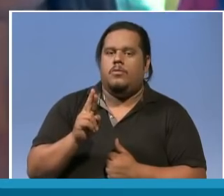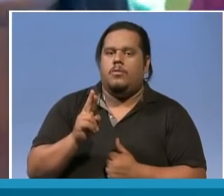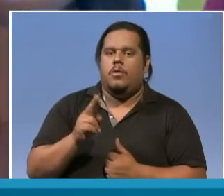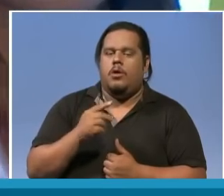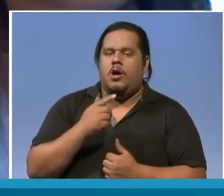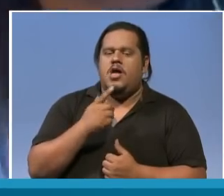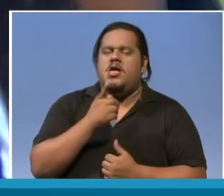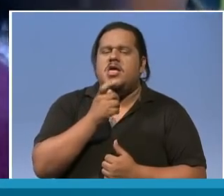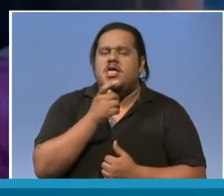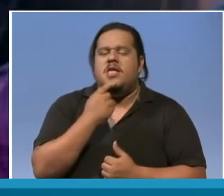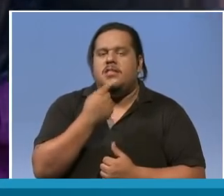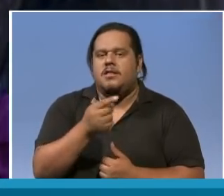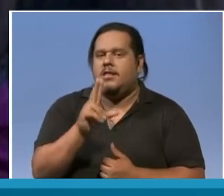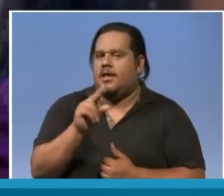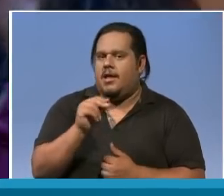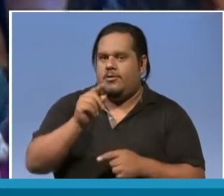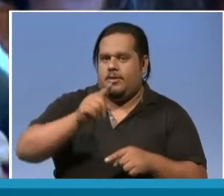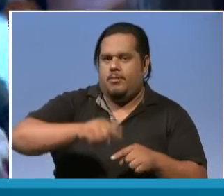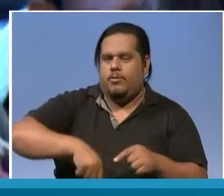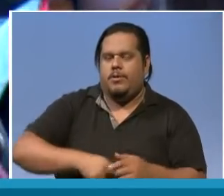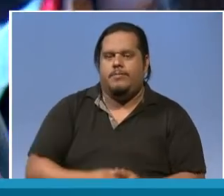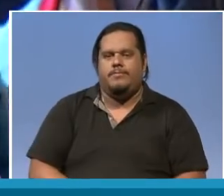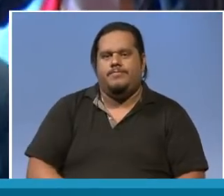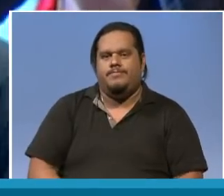¿quién dice que no se puede?